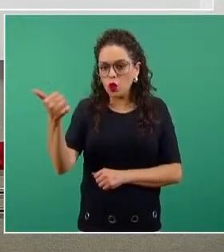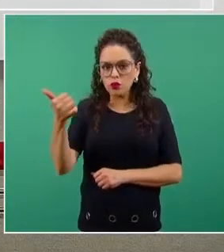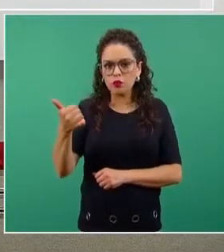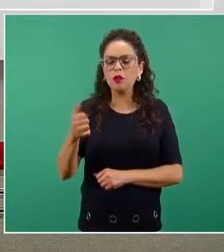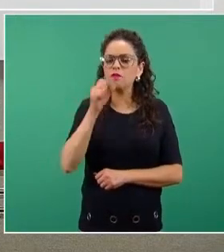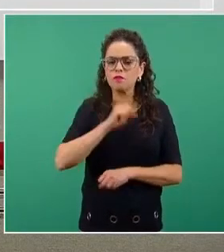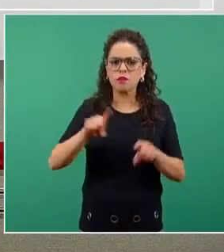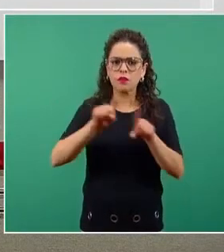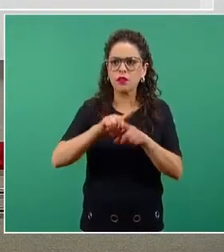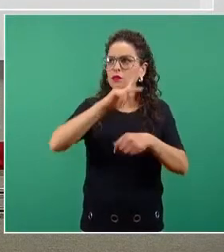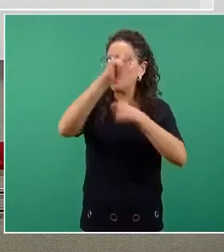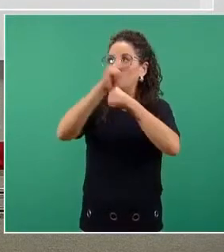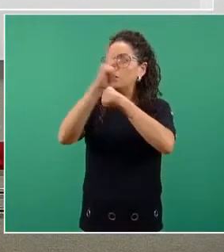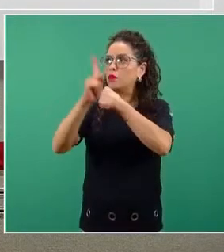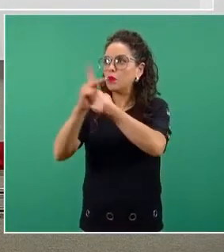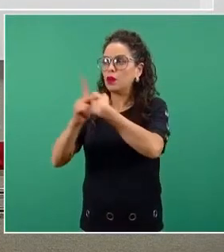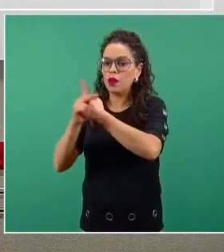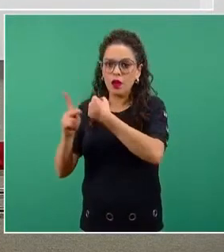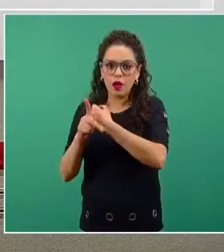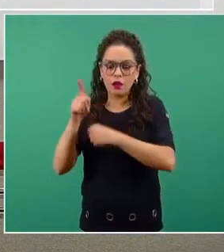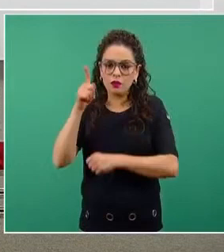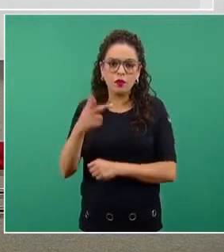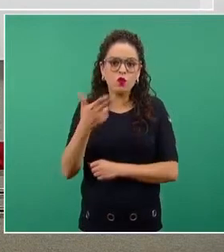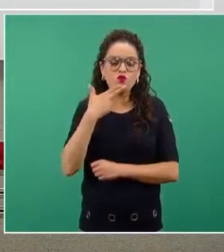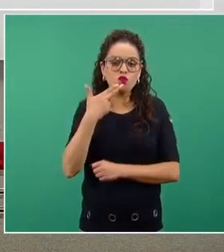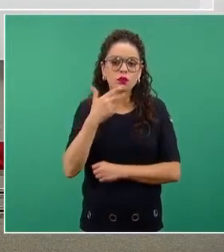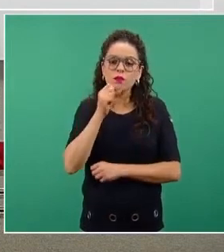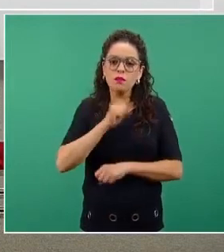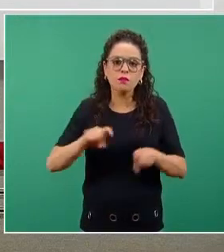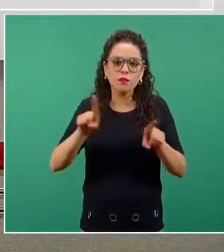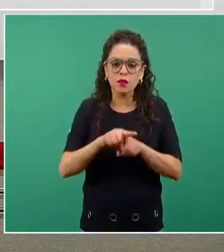están aplicando nuestras 4